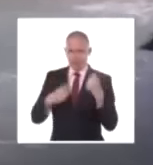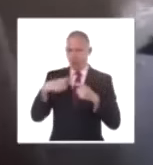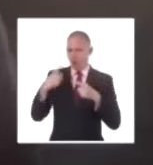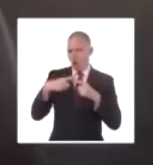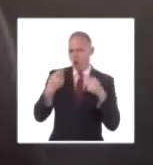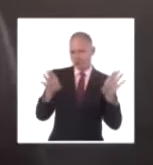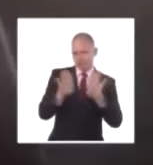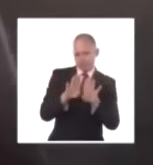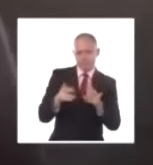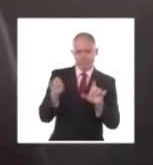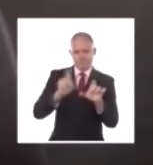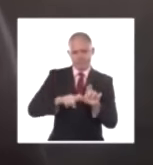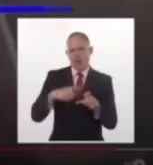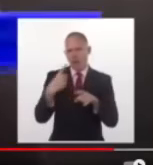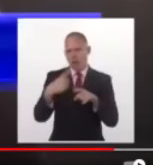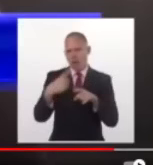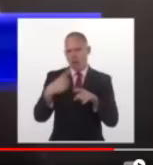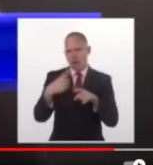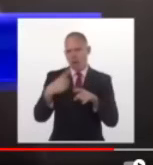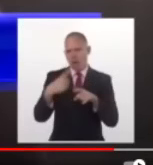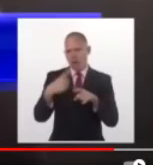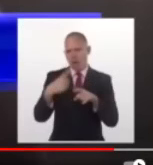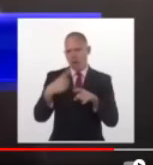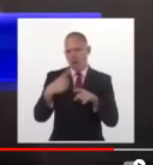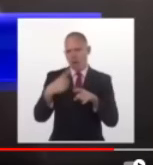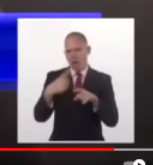control interno. No había un control estricto.